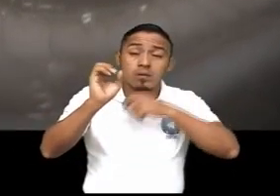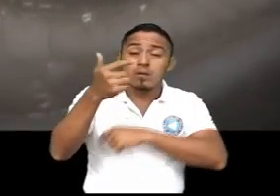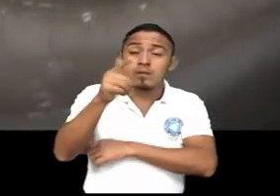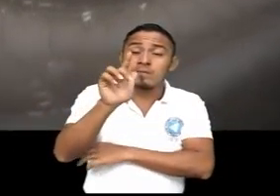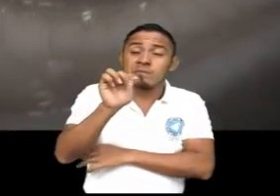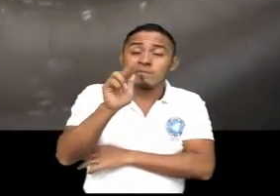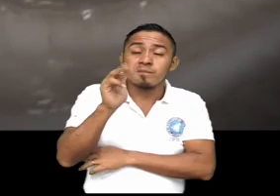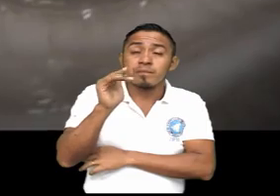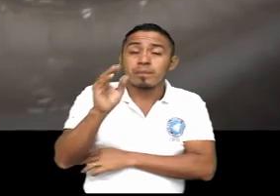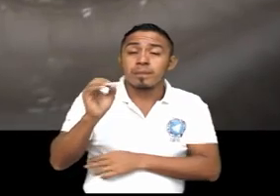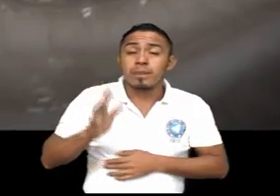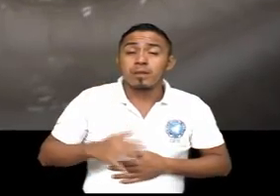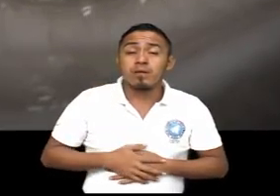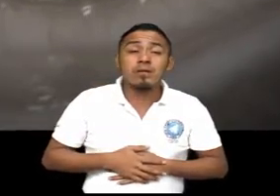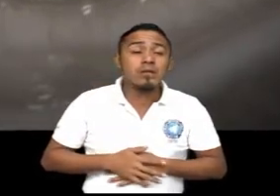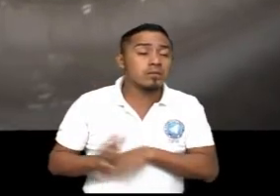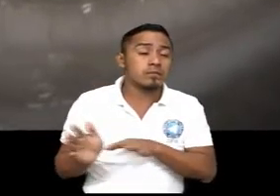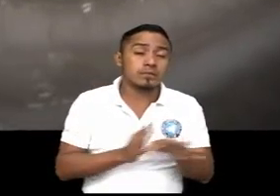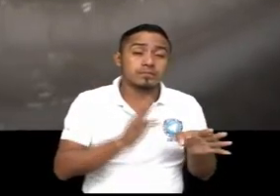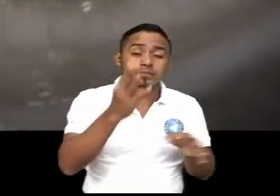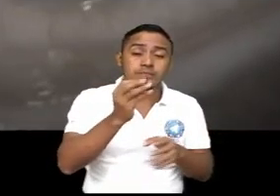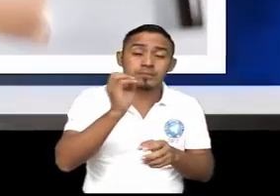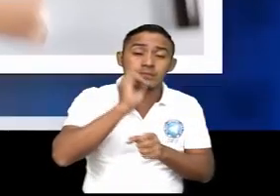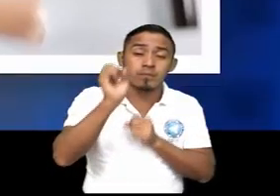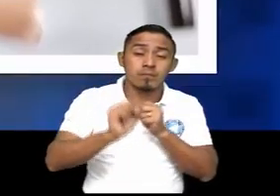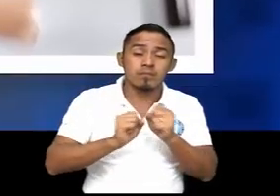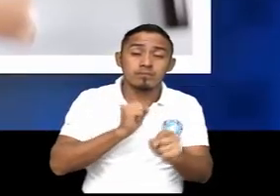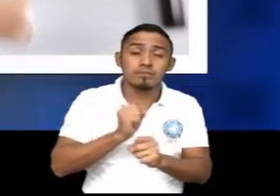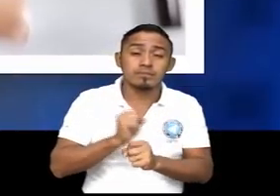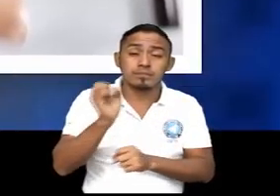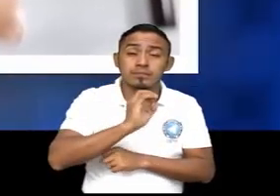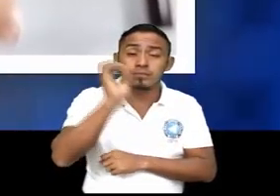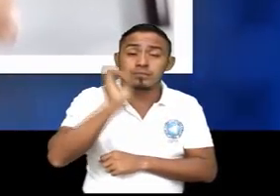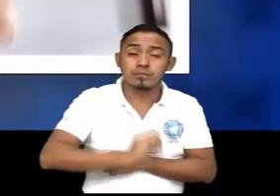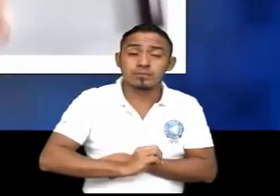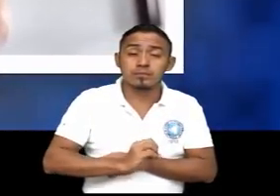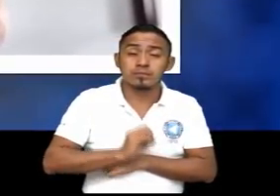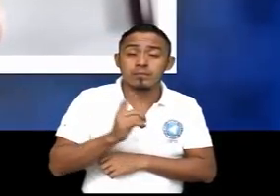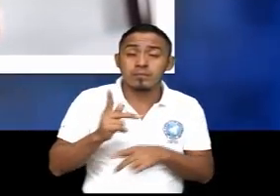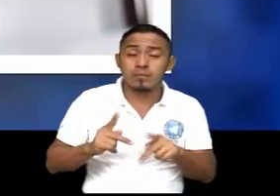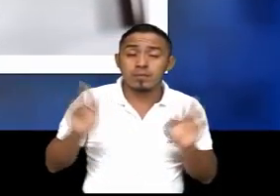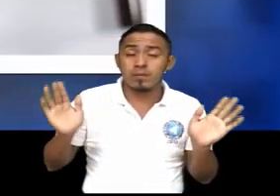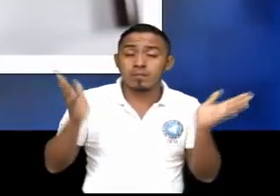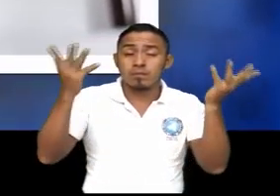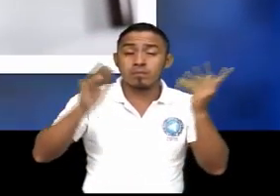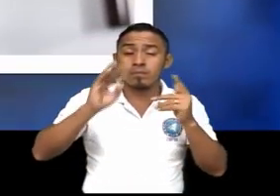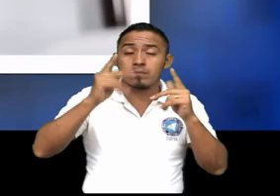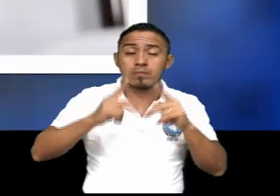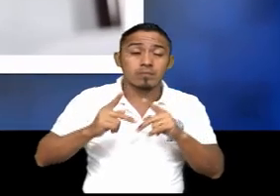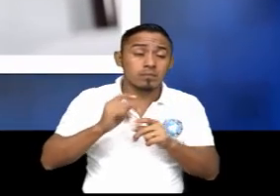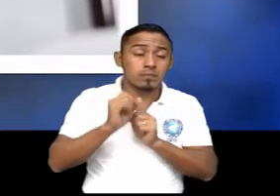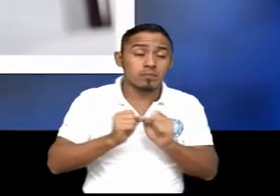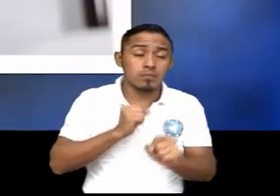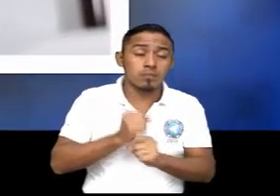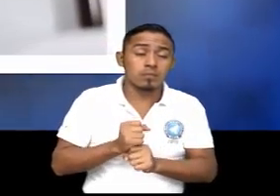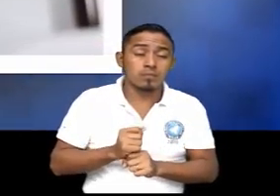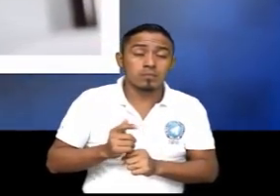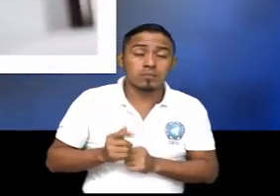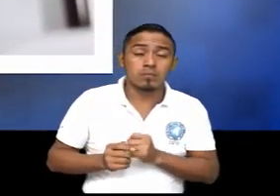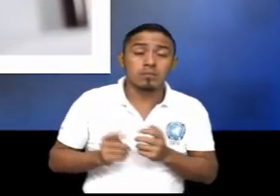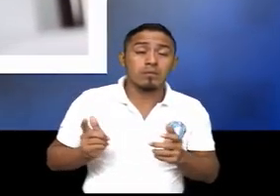Y el 40% de las personas mayores de 40 años, el 40% tienen